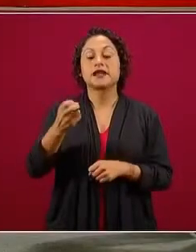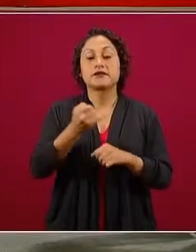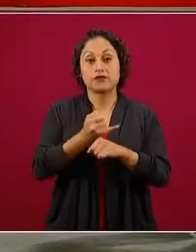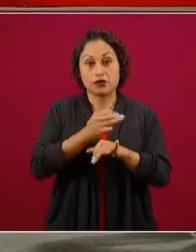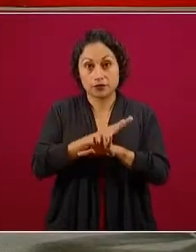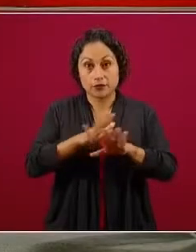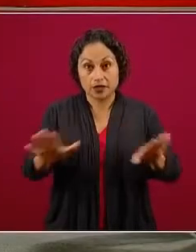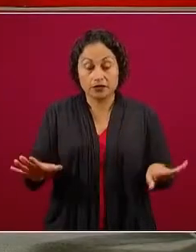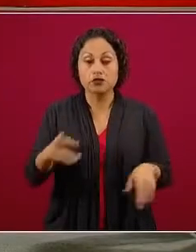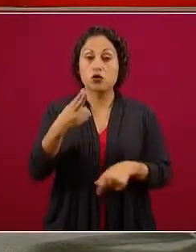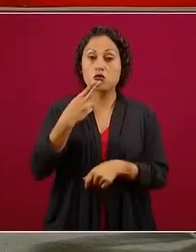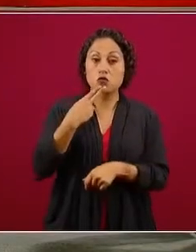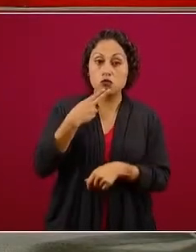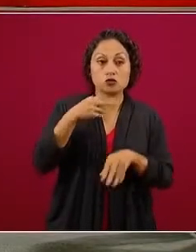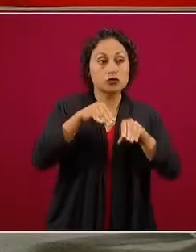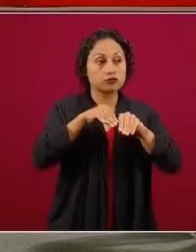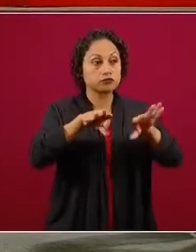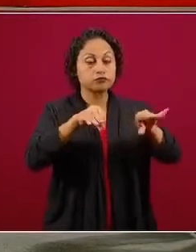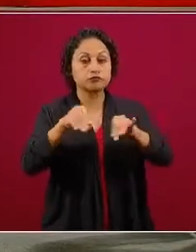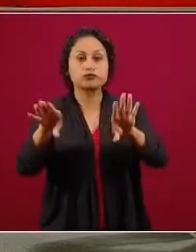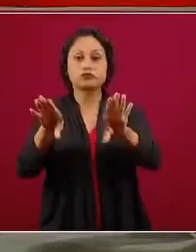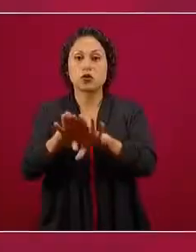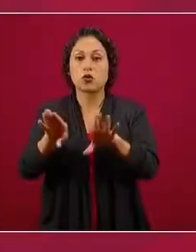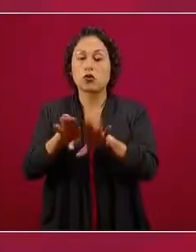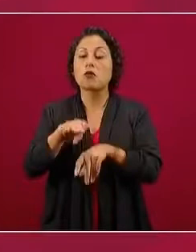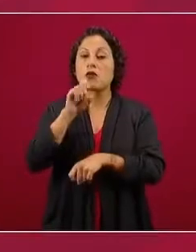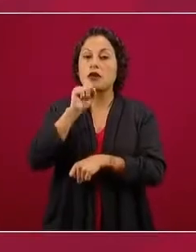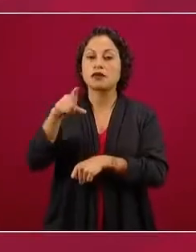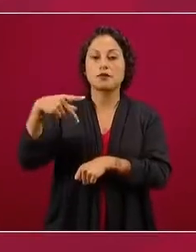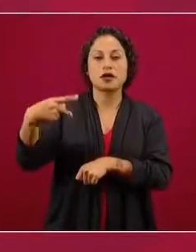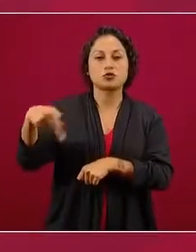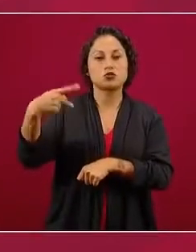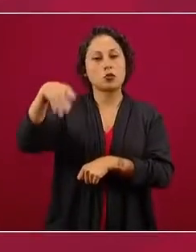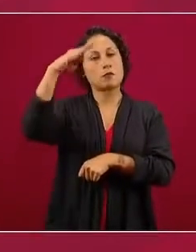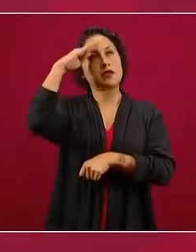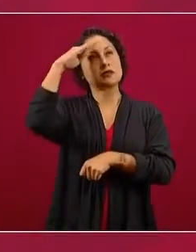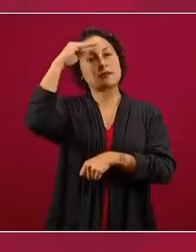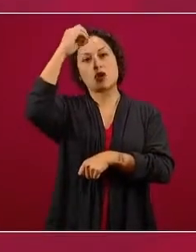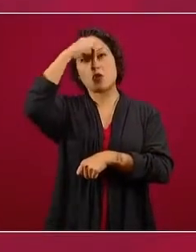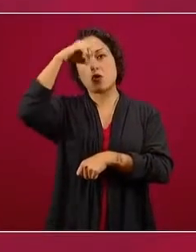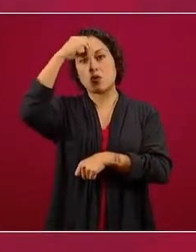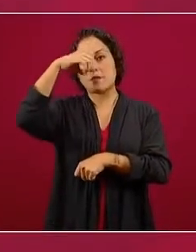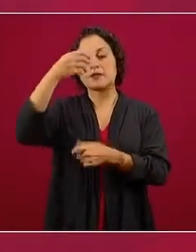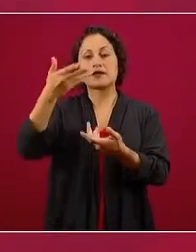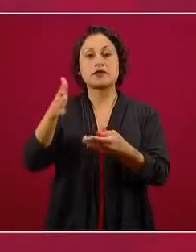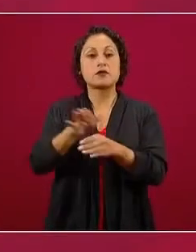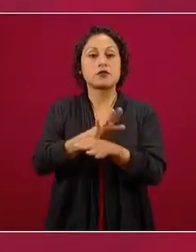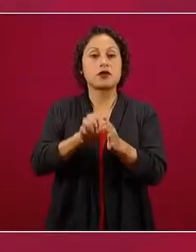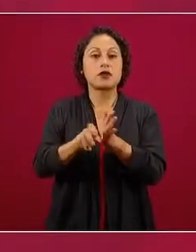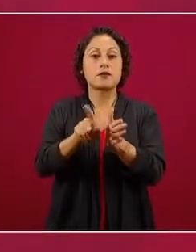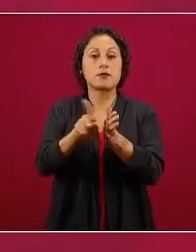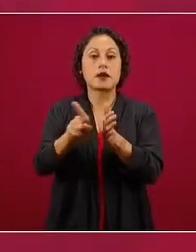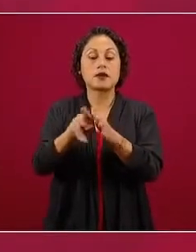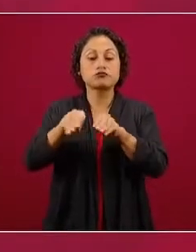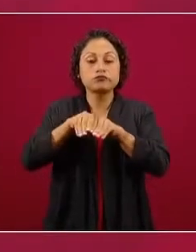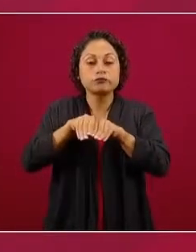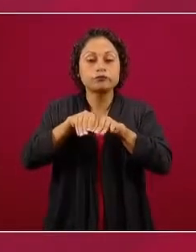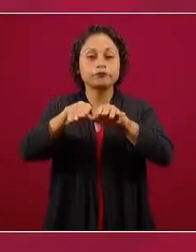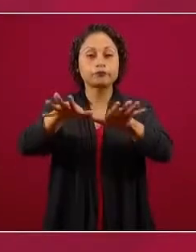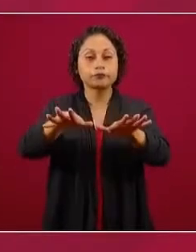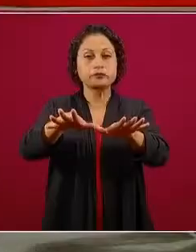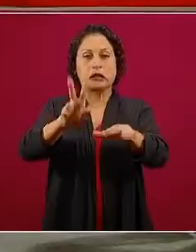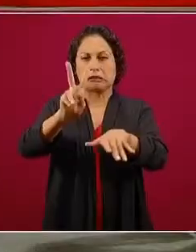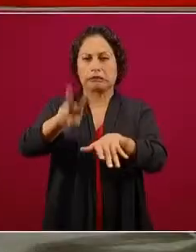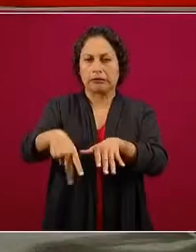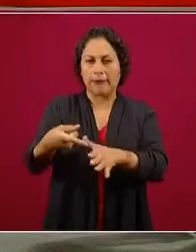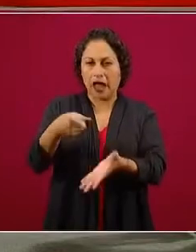es el énfasis que se le da a la información, por qué motivaciones hay detrás de los mensajes que transmiten los medios de